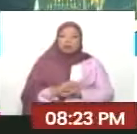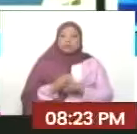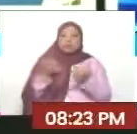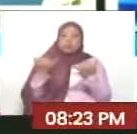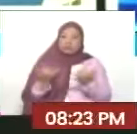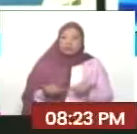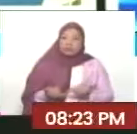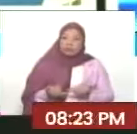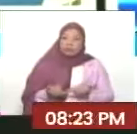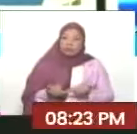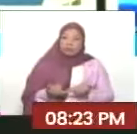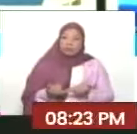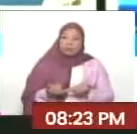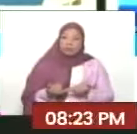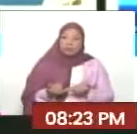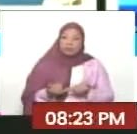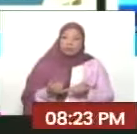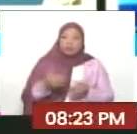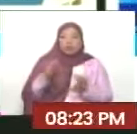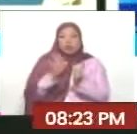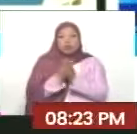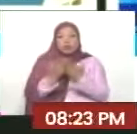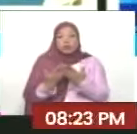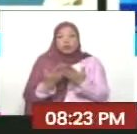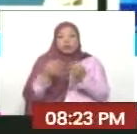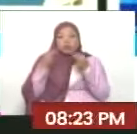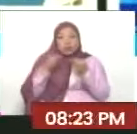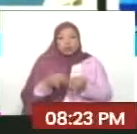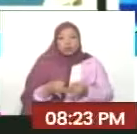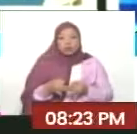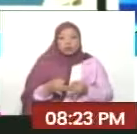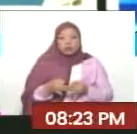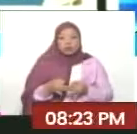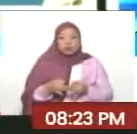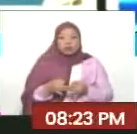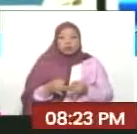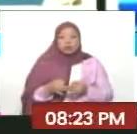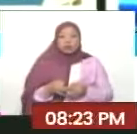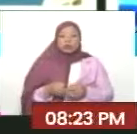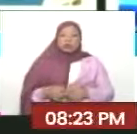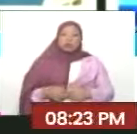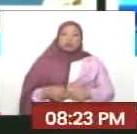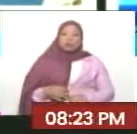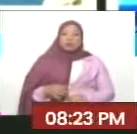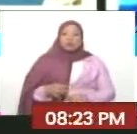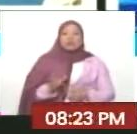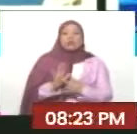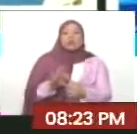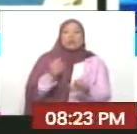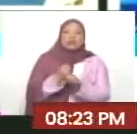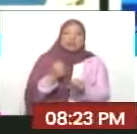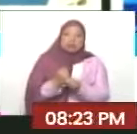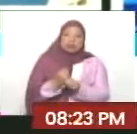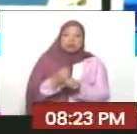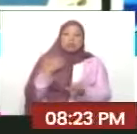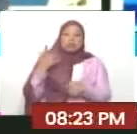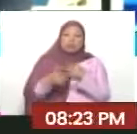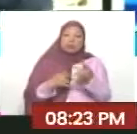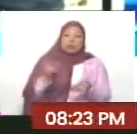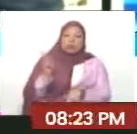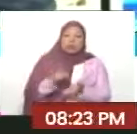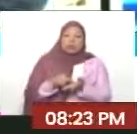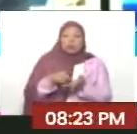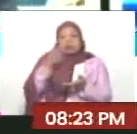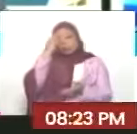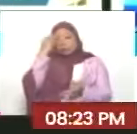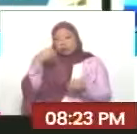Ahora, ellos llevaron un documento consensuado y lo presentaron ante el CNE. Estoy